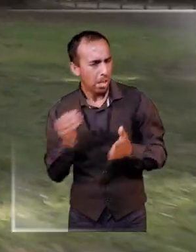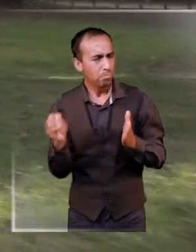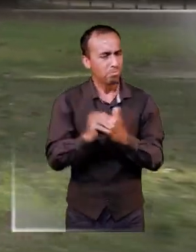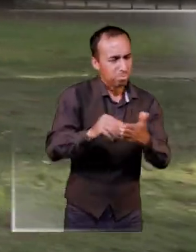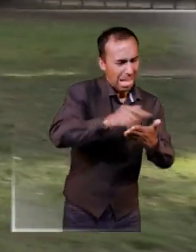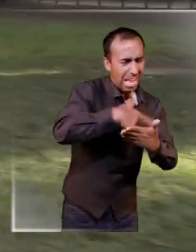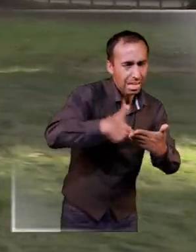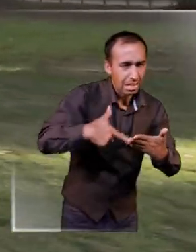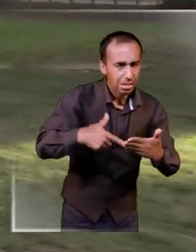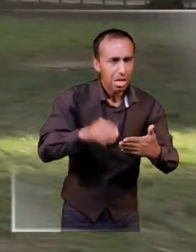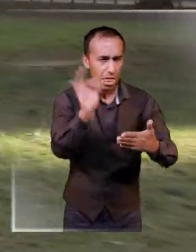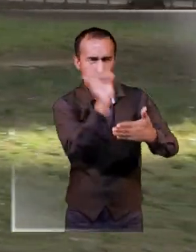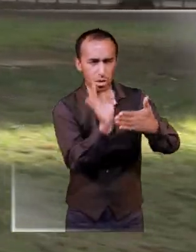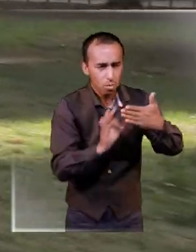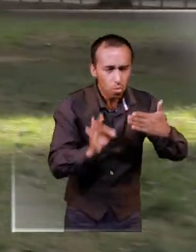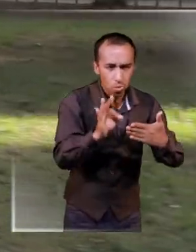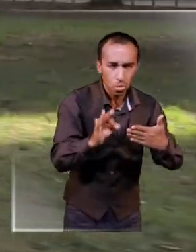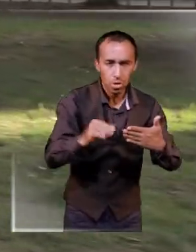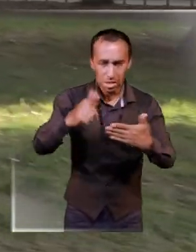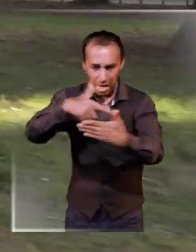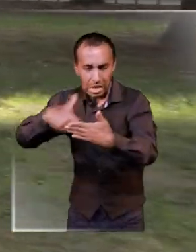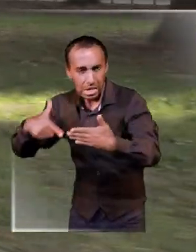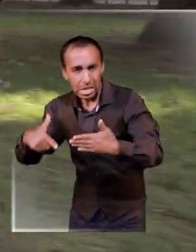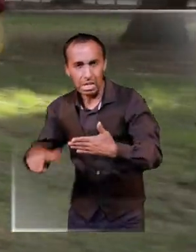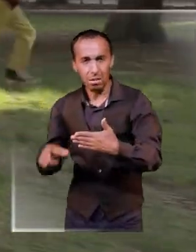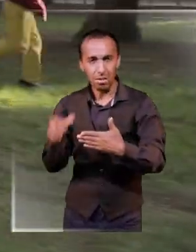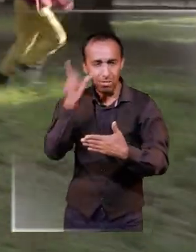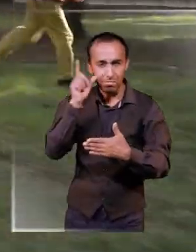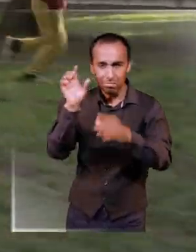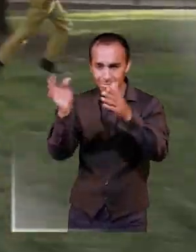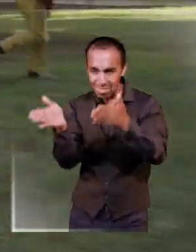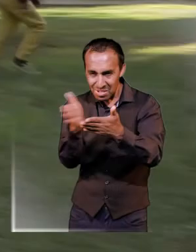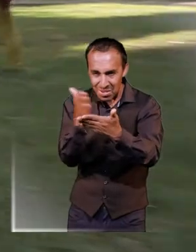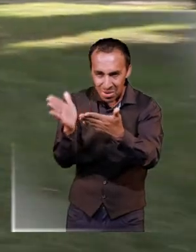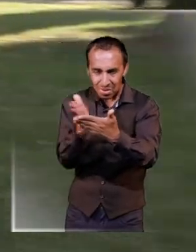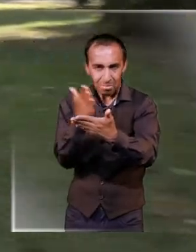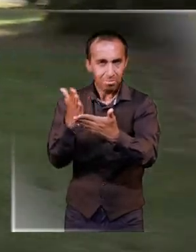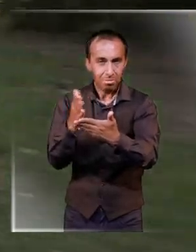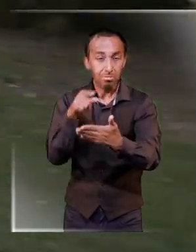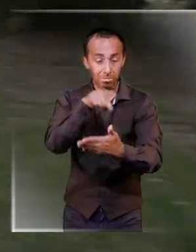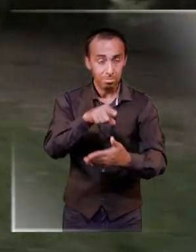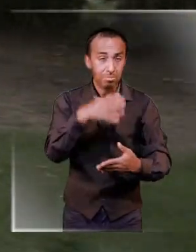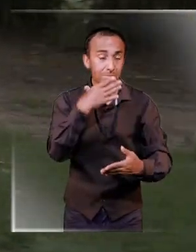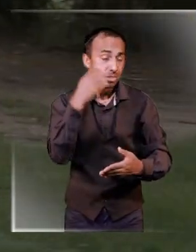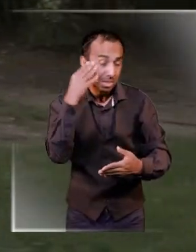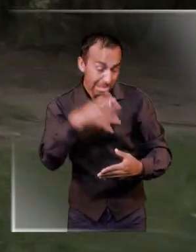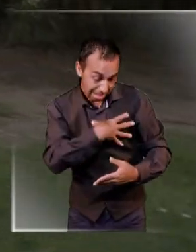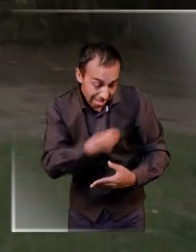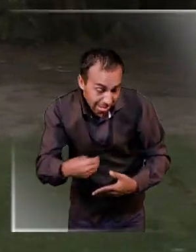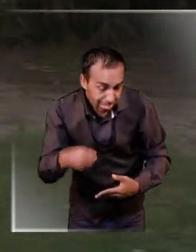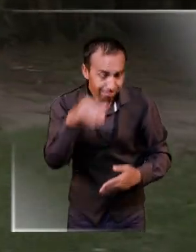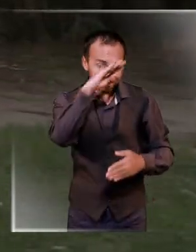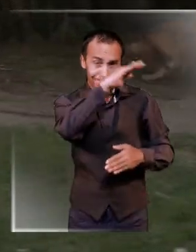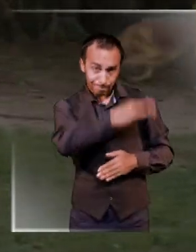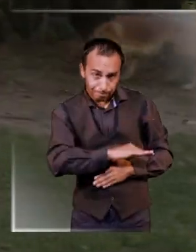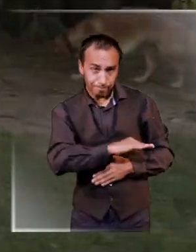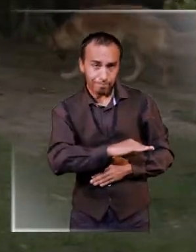y además escribe y dibuja y escribe cómics. Y nuestro hijo menor, El Salvador,